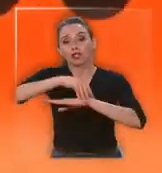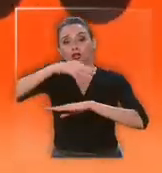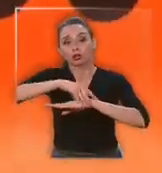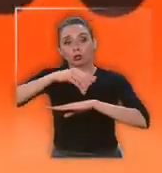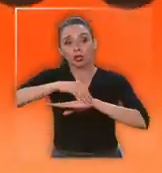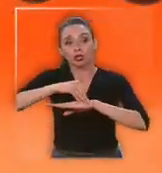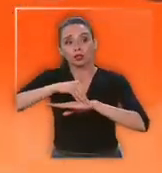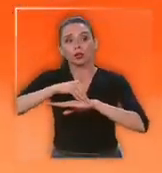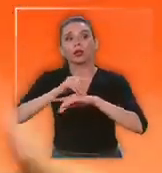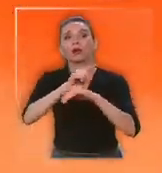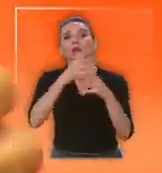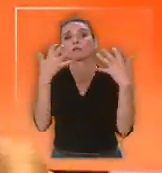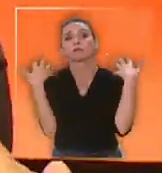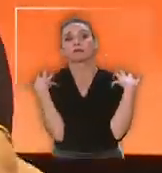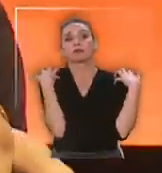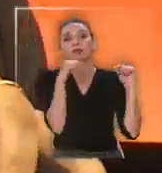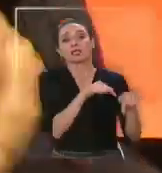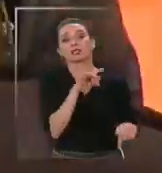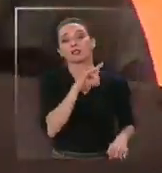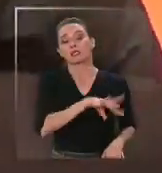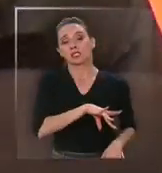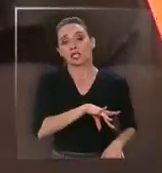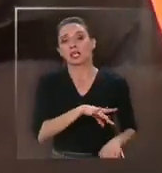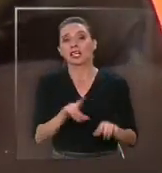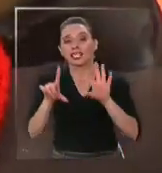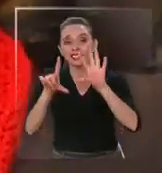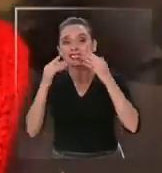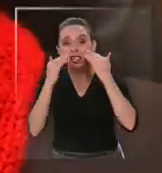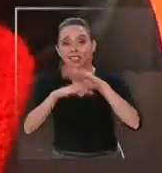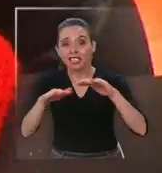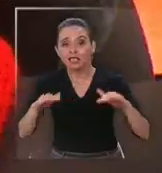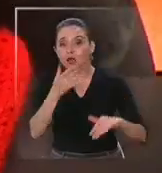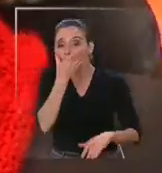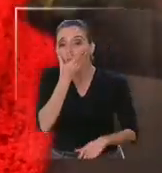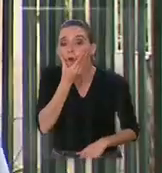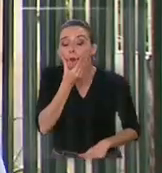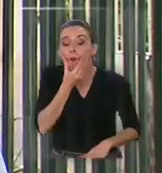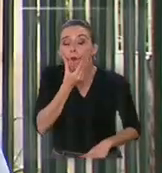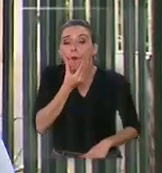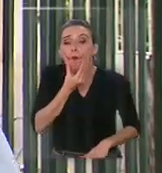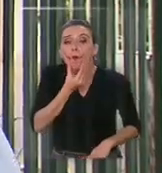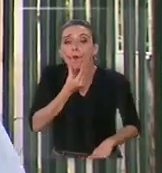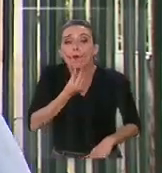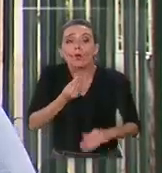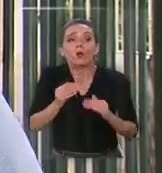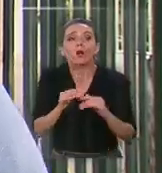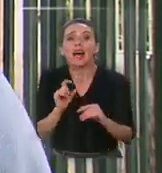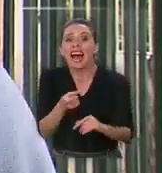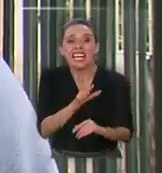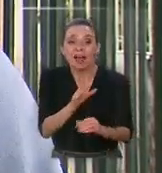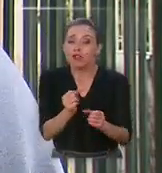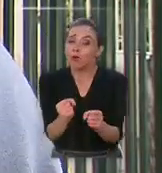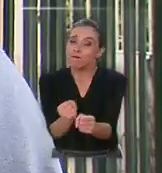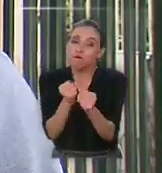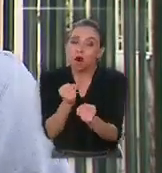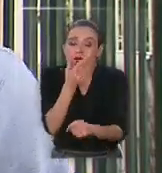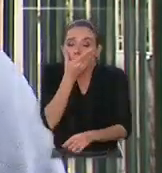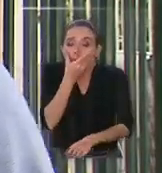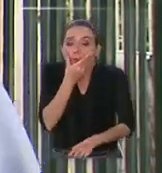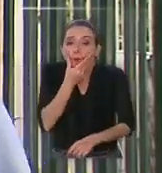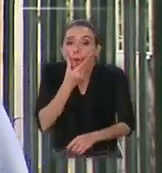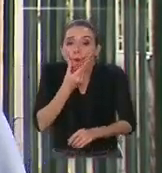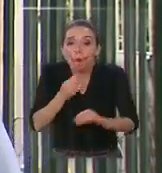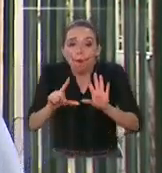deje todo en manos de Chile. Los 7 están con una desnutrición extrema, ni siquiera grave, sino que extrema. Y esto